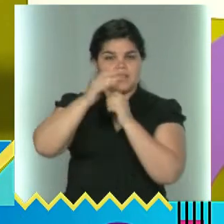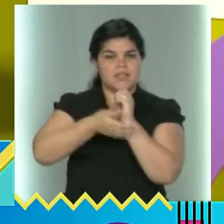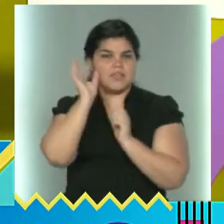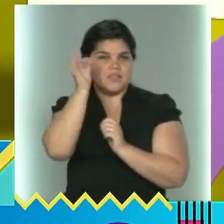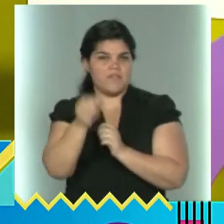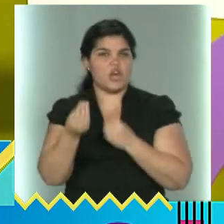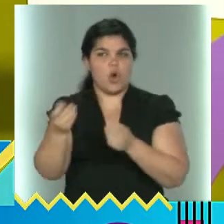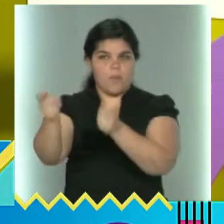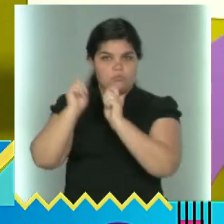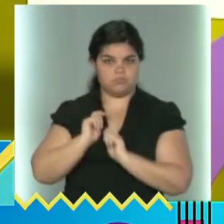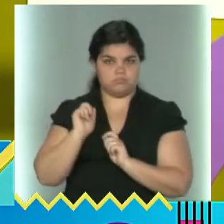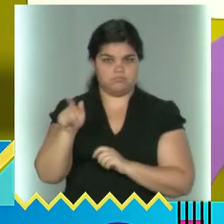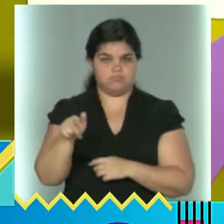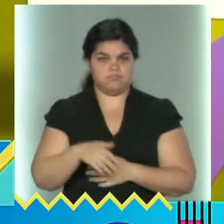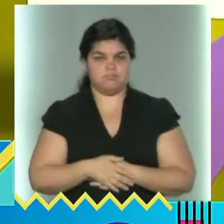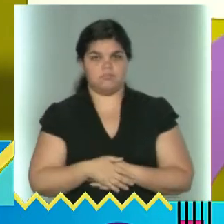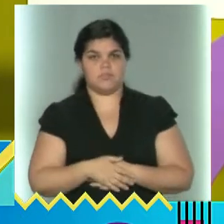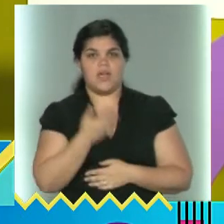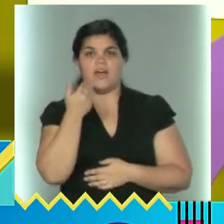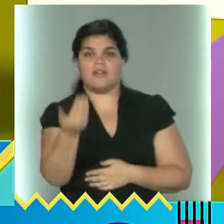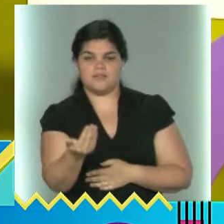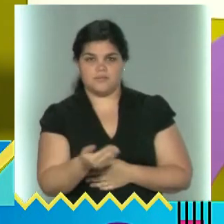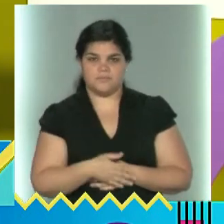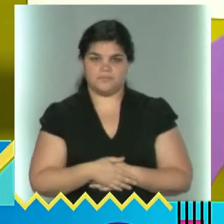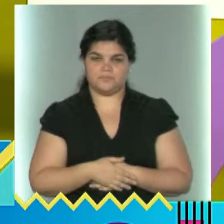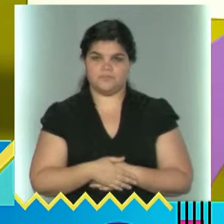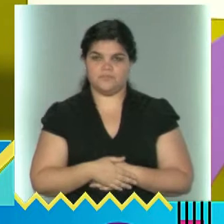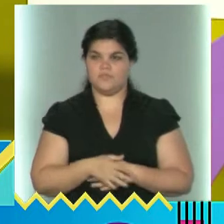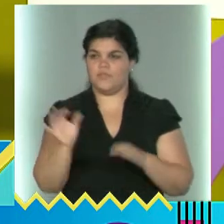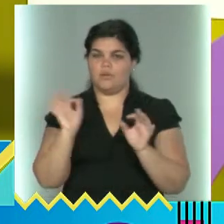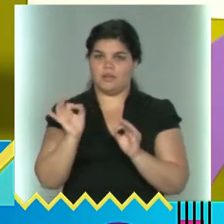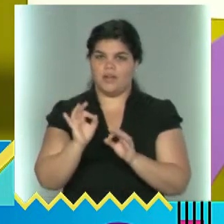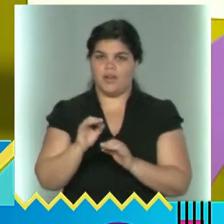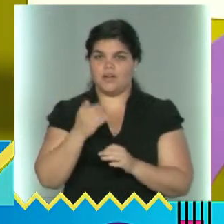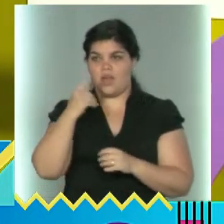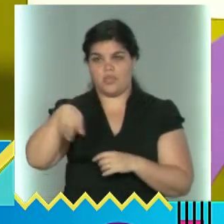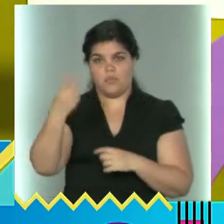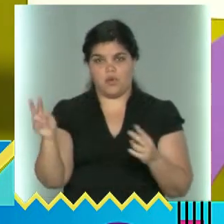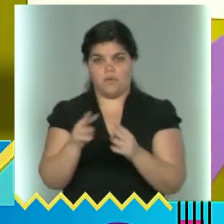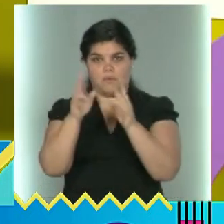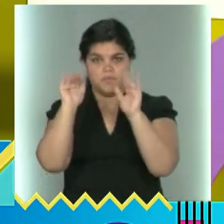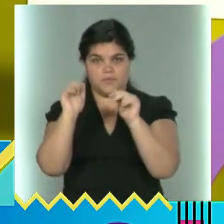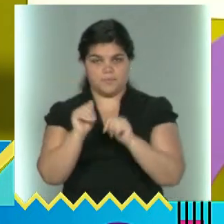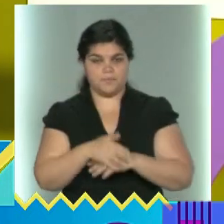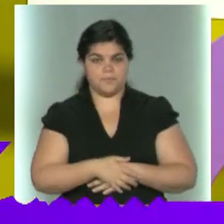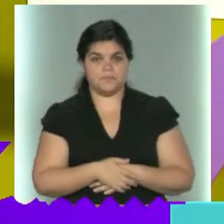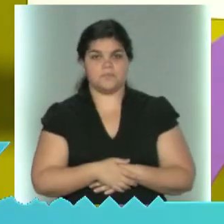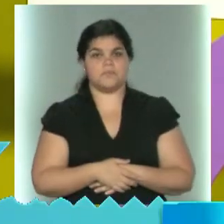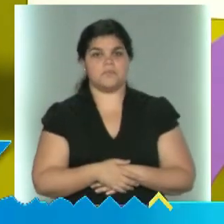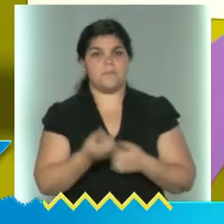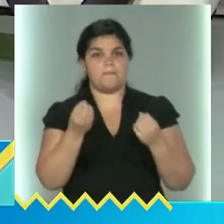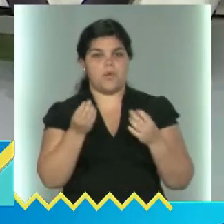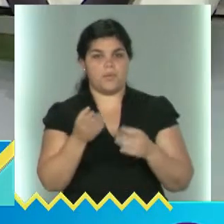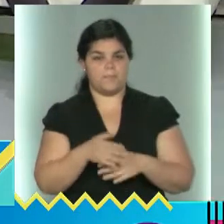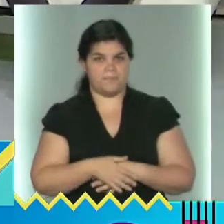una prótesis de Joaquín Vergara. Muchísimas gracias de nuevo. No, muchísimas gracias y bueno, nos vemos. Chau, chau. Bueno, en